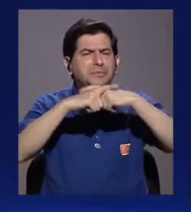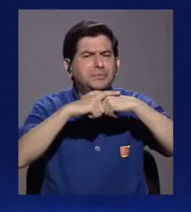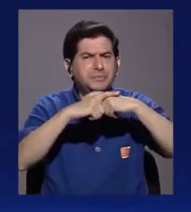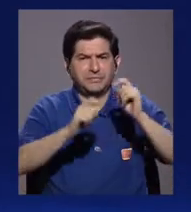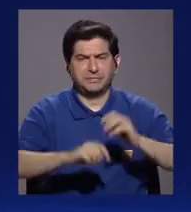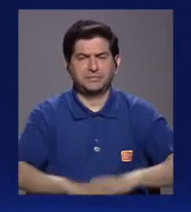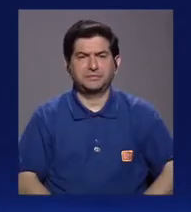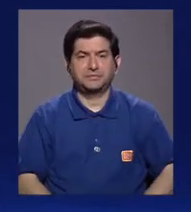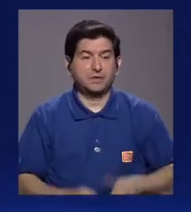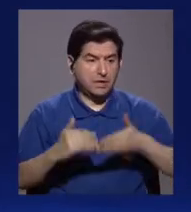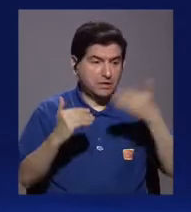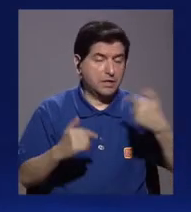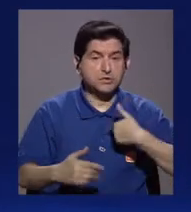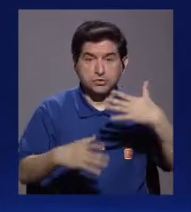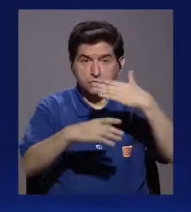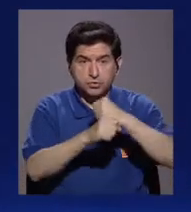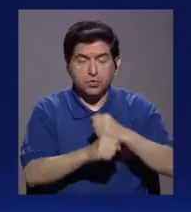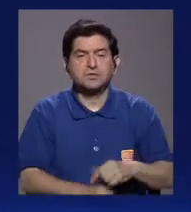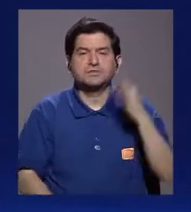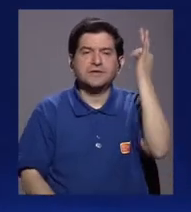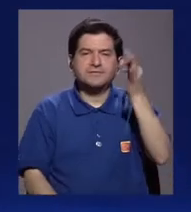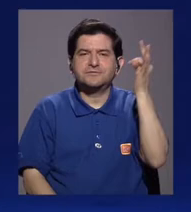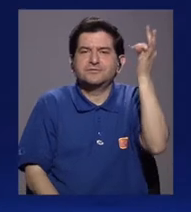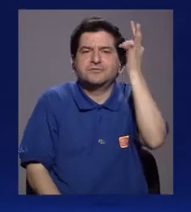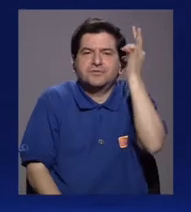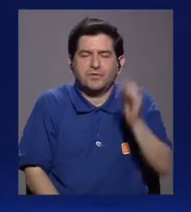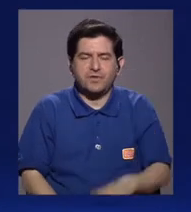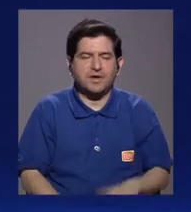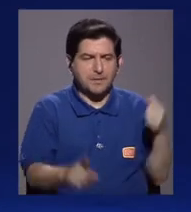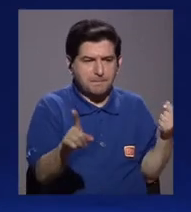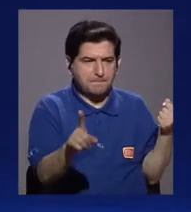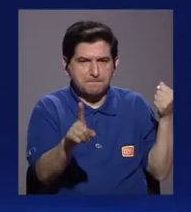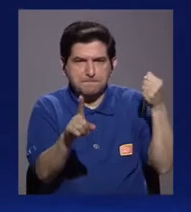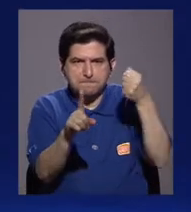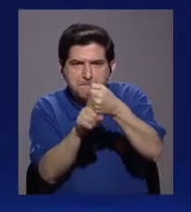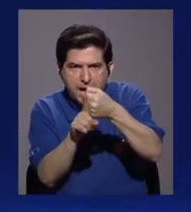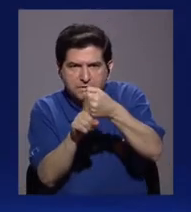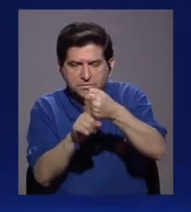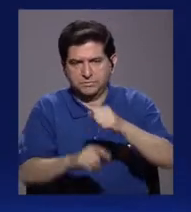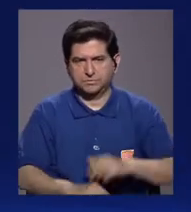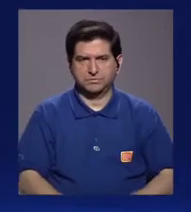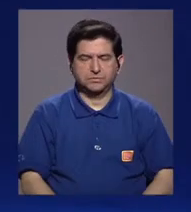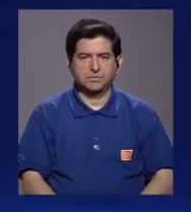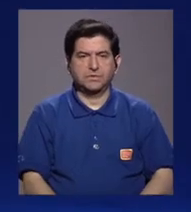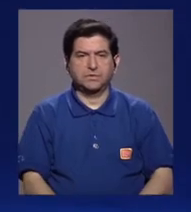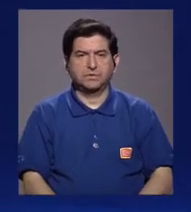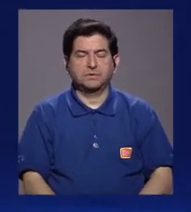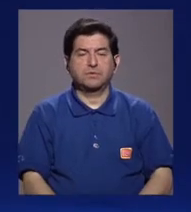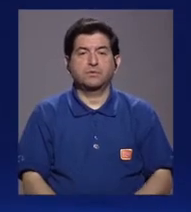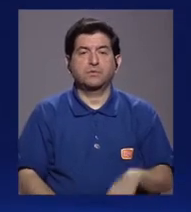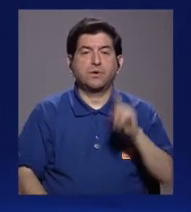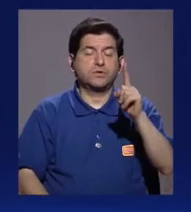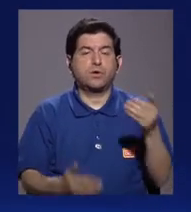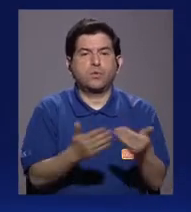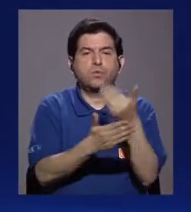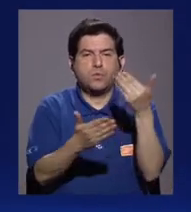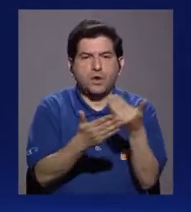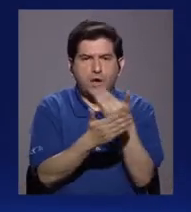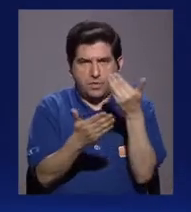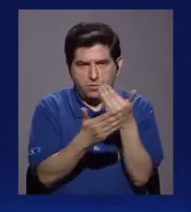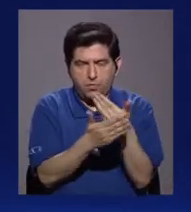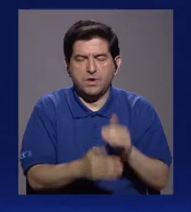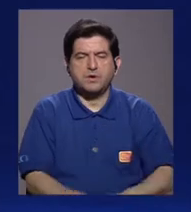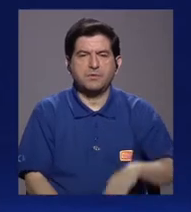muchas de las cosas que he hecho es crear una teoría de cuál es el impacto cuando viene una